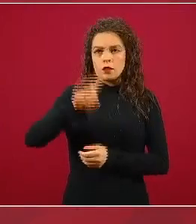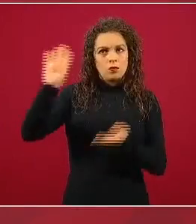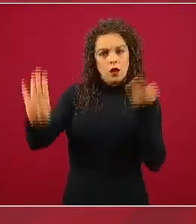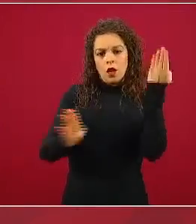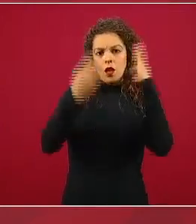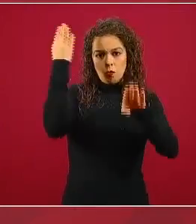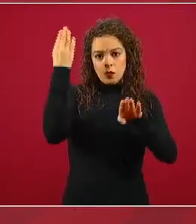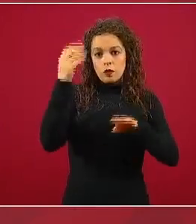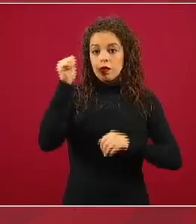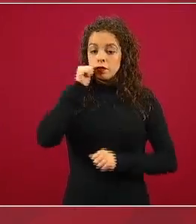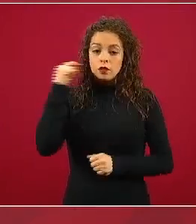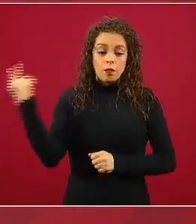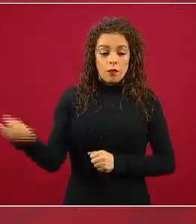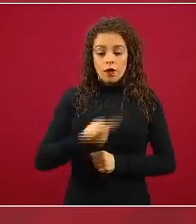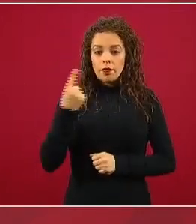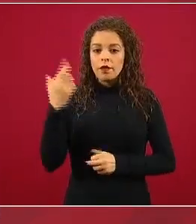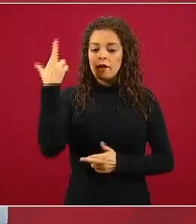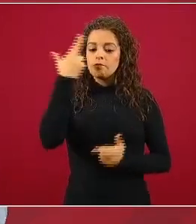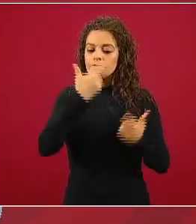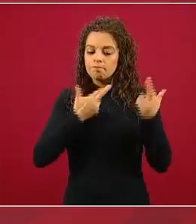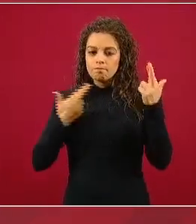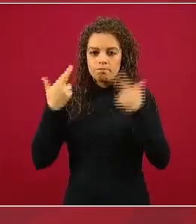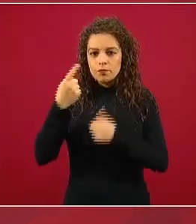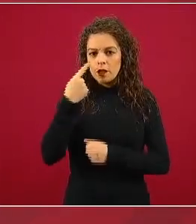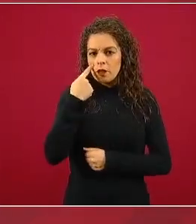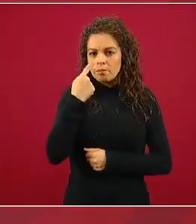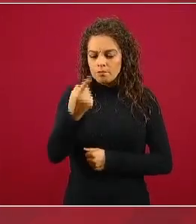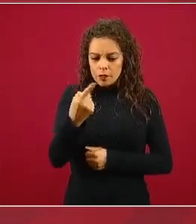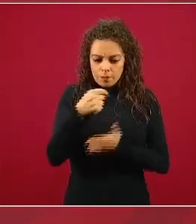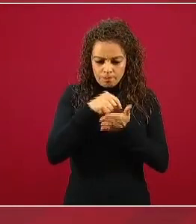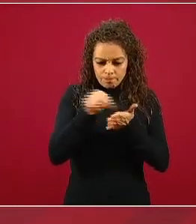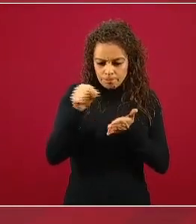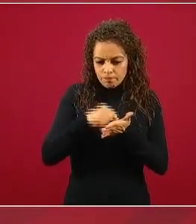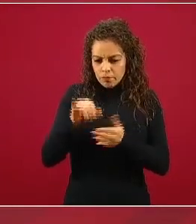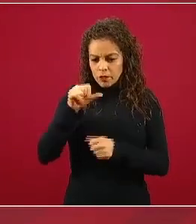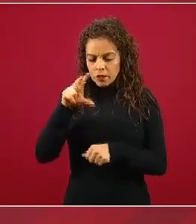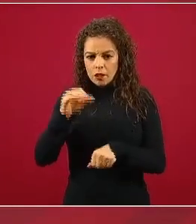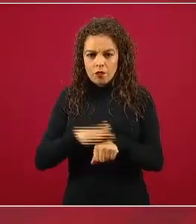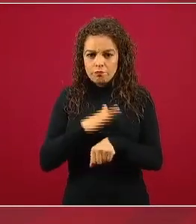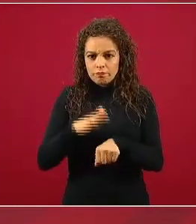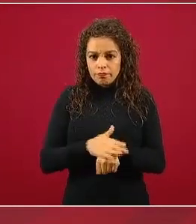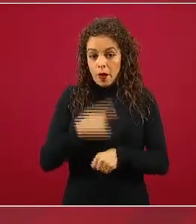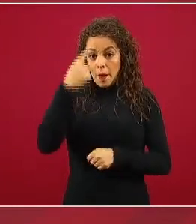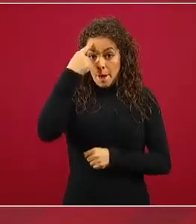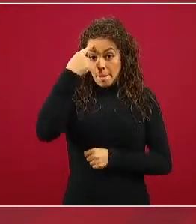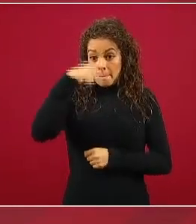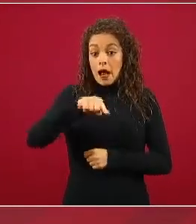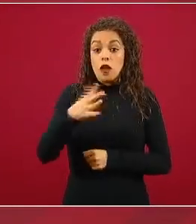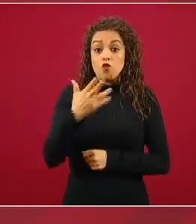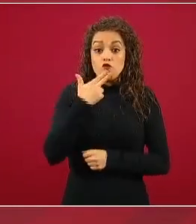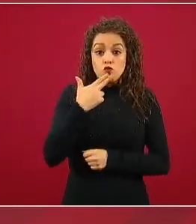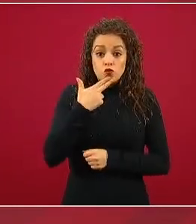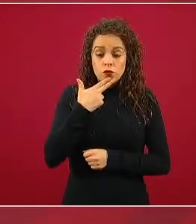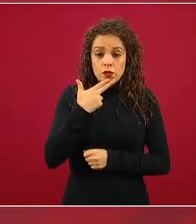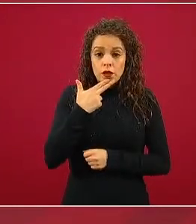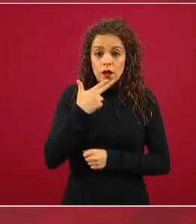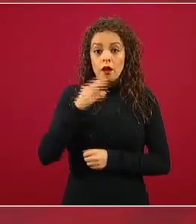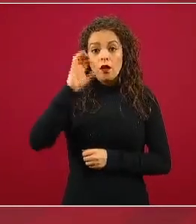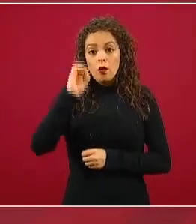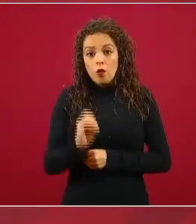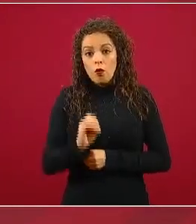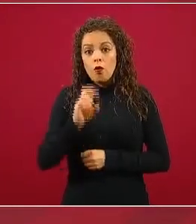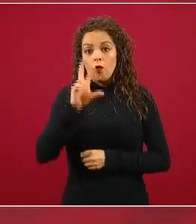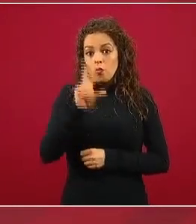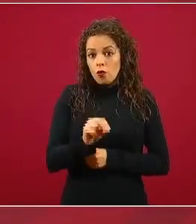los evaluamos. No todo se evalúa con un propósito de usarlo directamente, sino ver su potencial